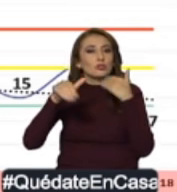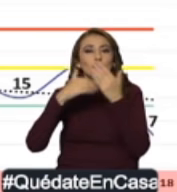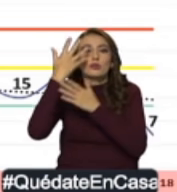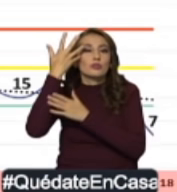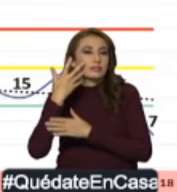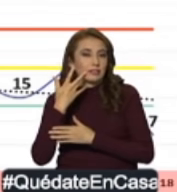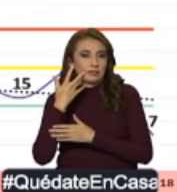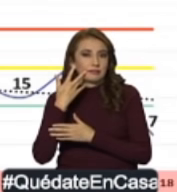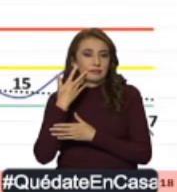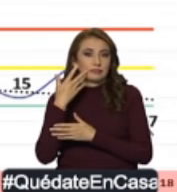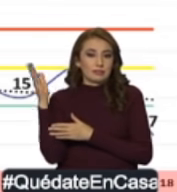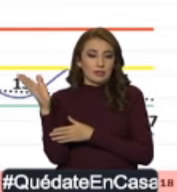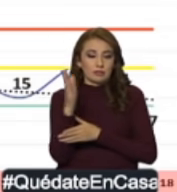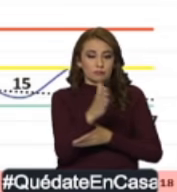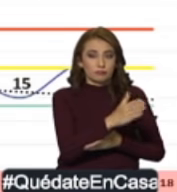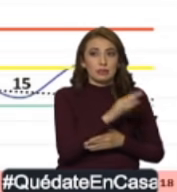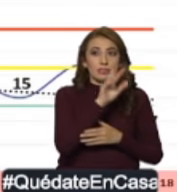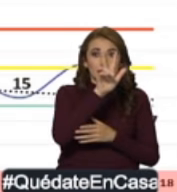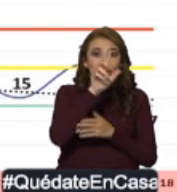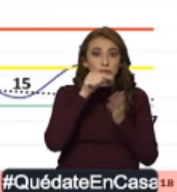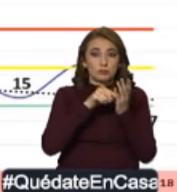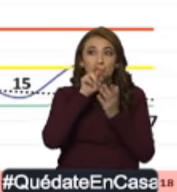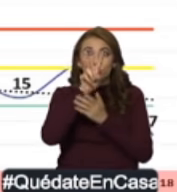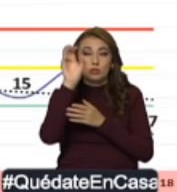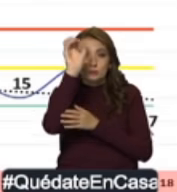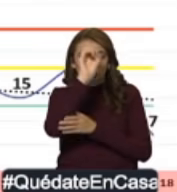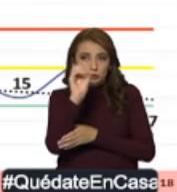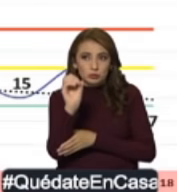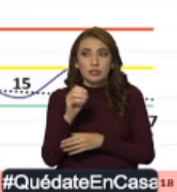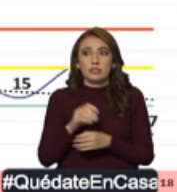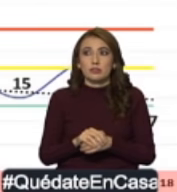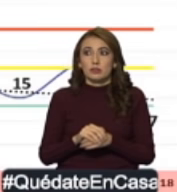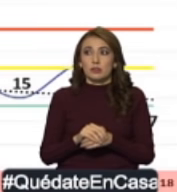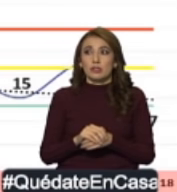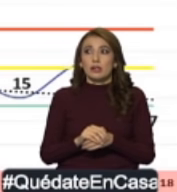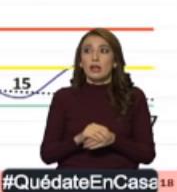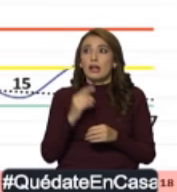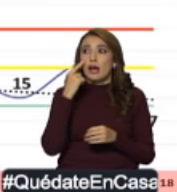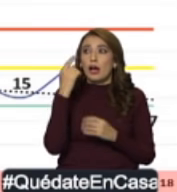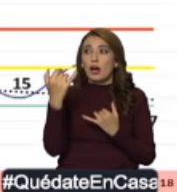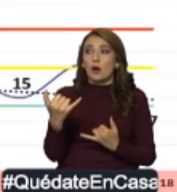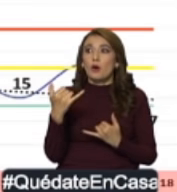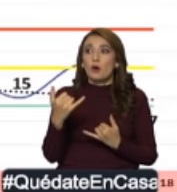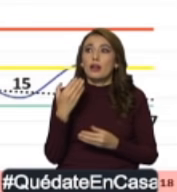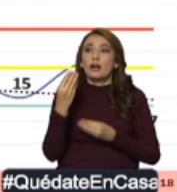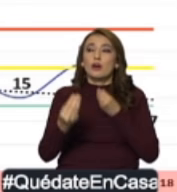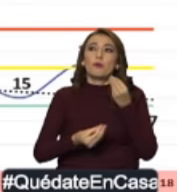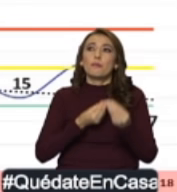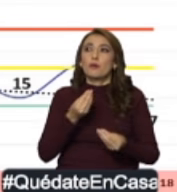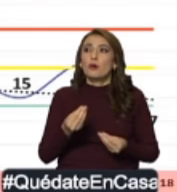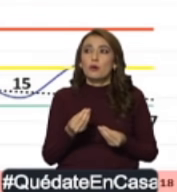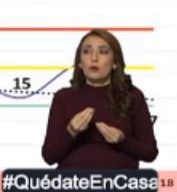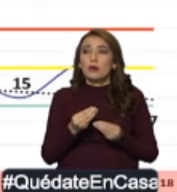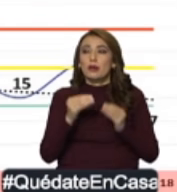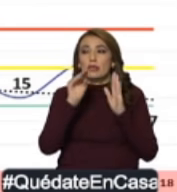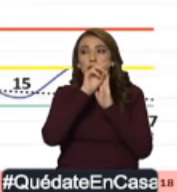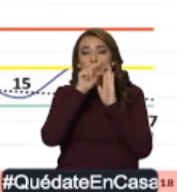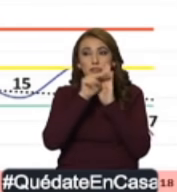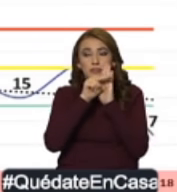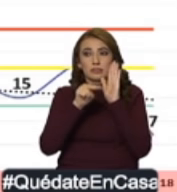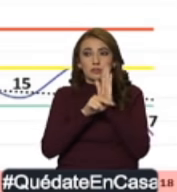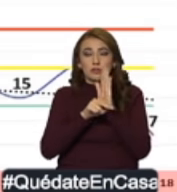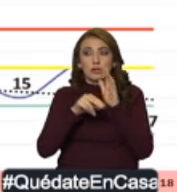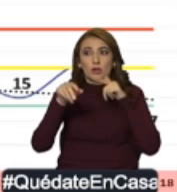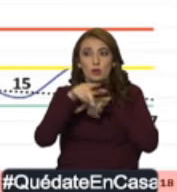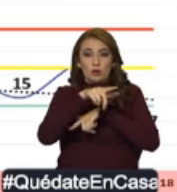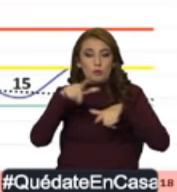distribución homogénea de los delitos y de la violencia, tenemos que ir viendo qué es lo que sucede en tiempo y en espacio,